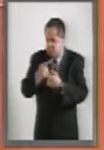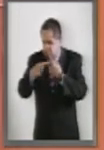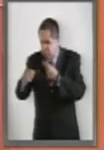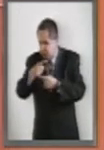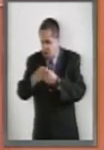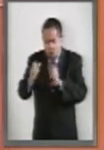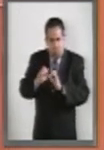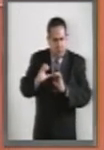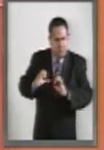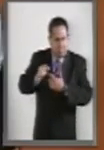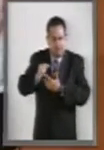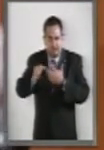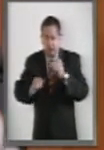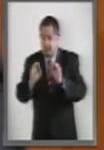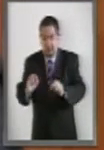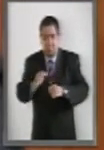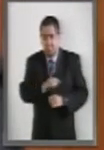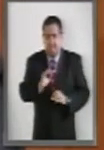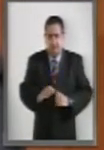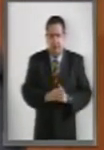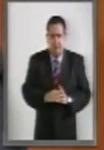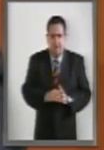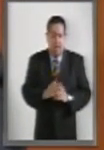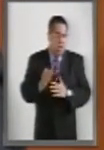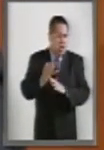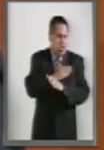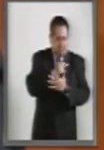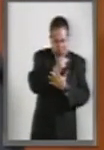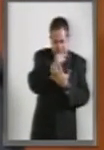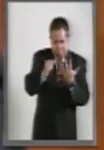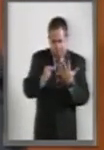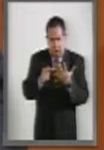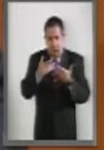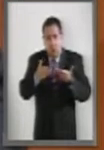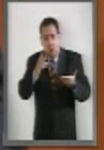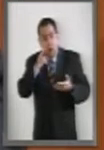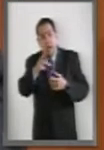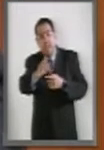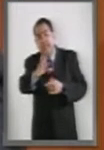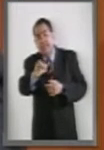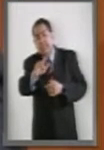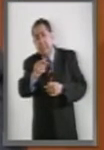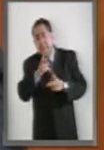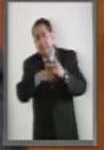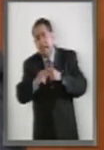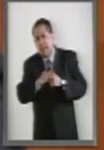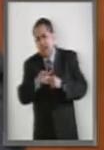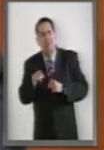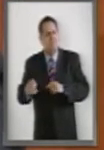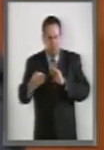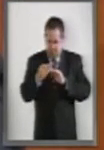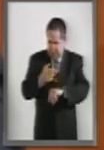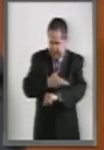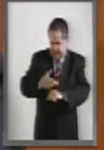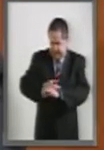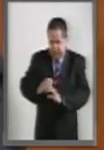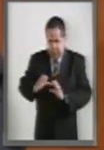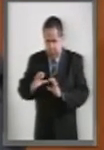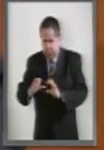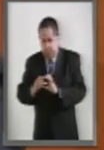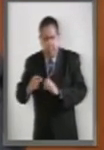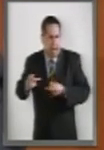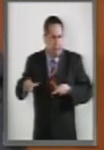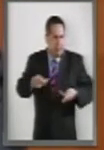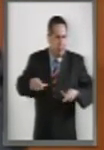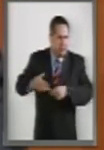de racionalidad. Antes, en muchos rubros, hoy, de frente a la crisis que nos aqueja, para generar las